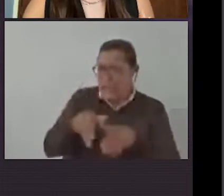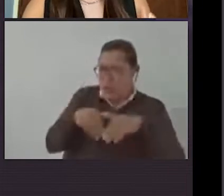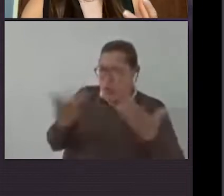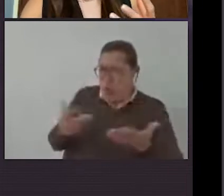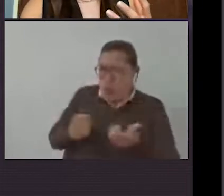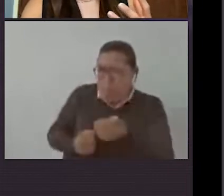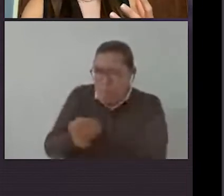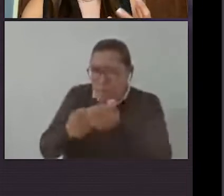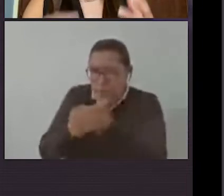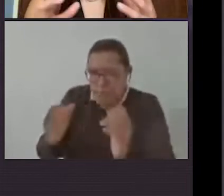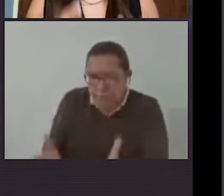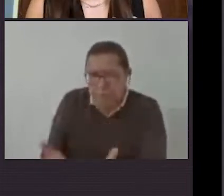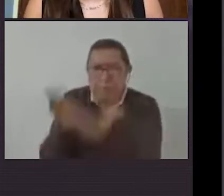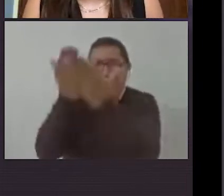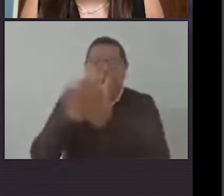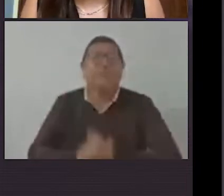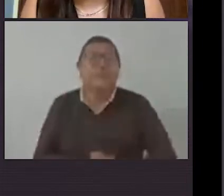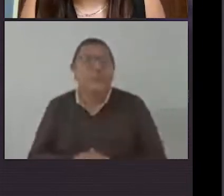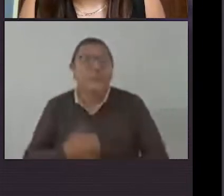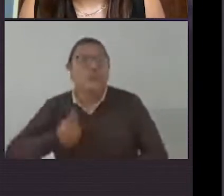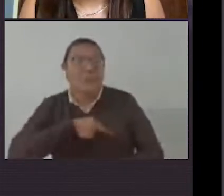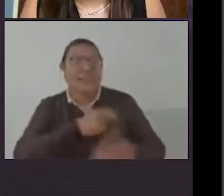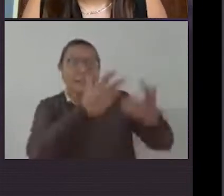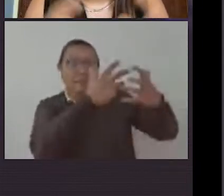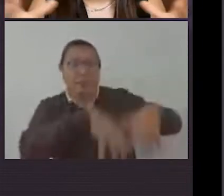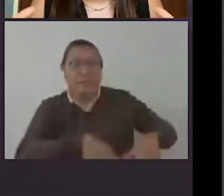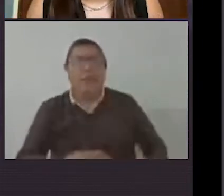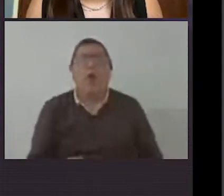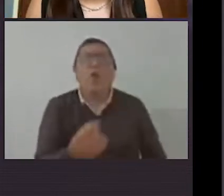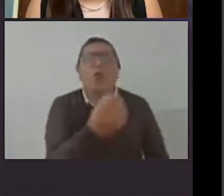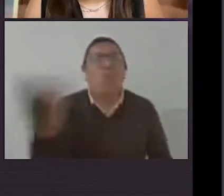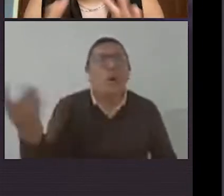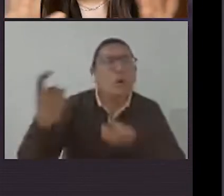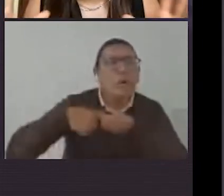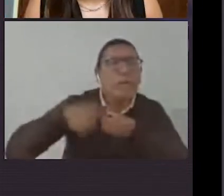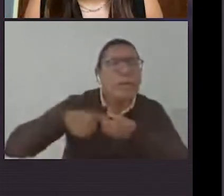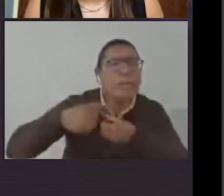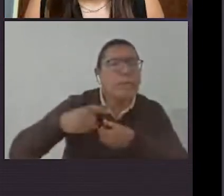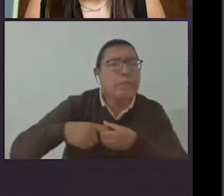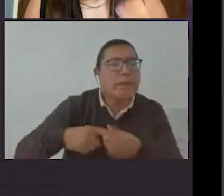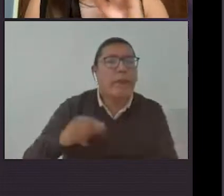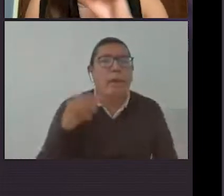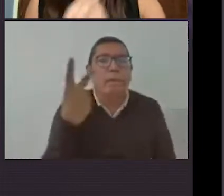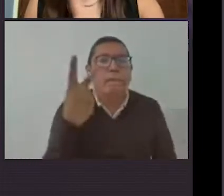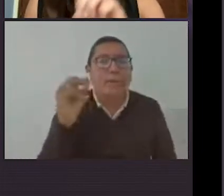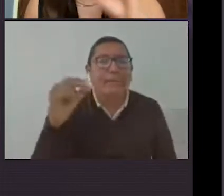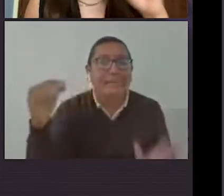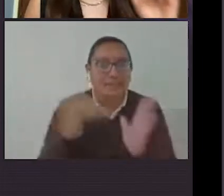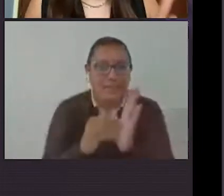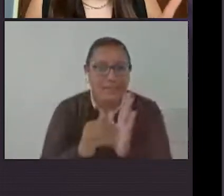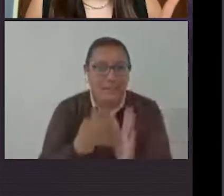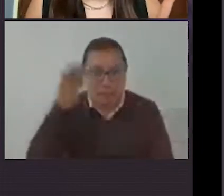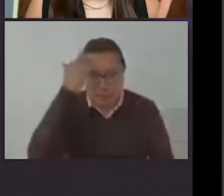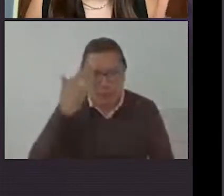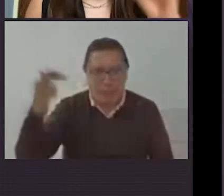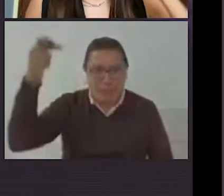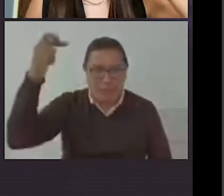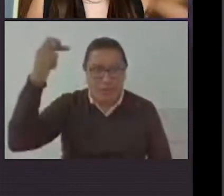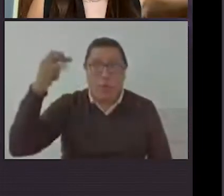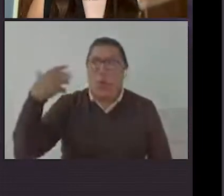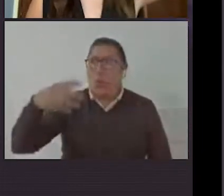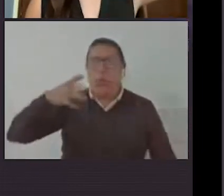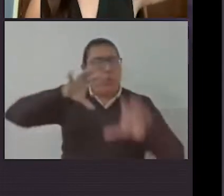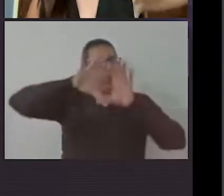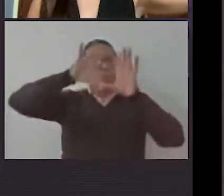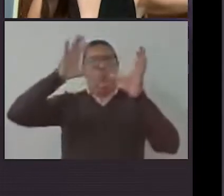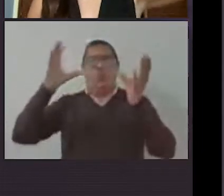les va. Nosotros tenemos más de 20.000 desarrolladores en nuestra comunidad en todo el mundo y por eso sabemos que